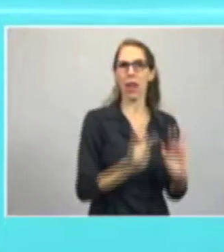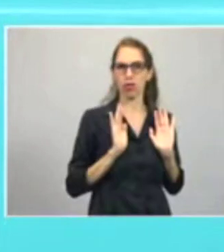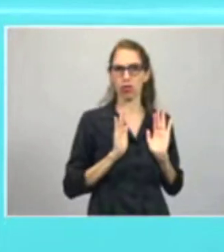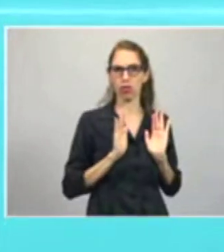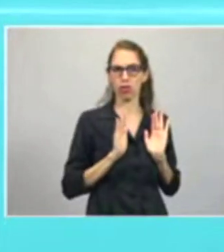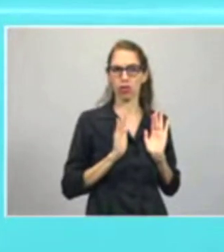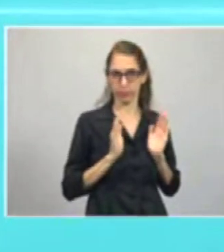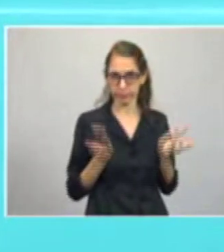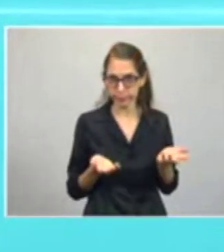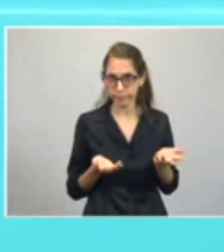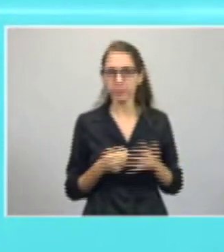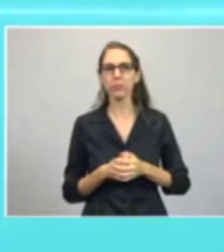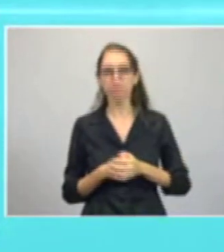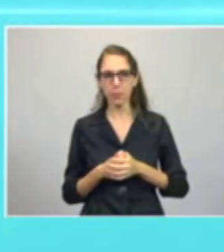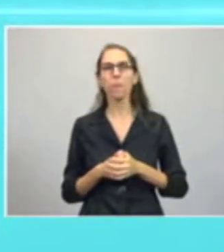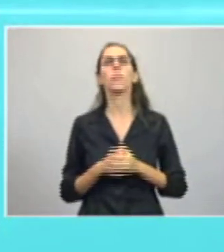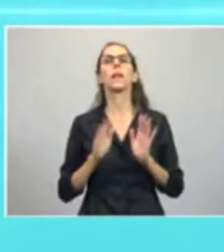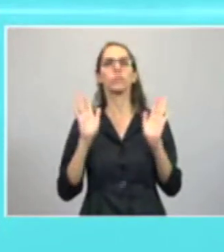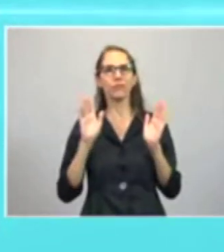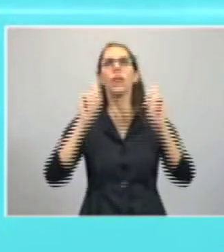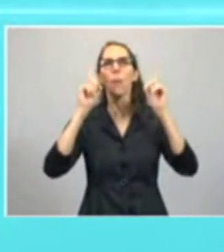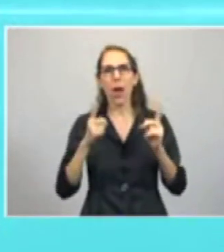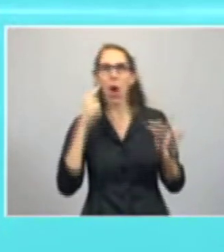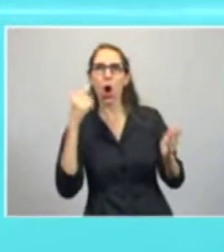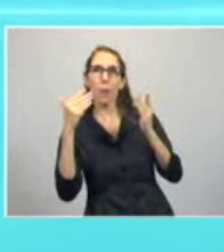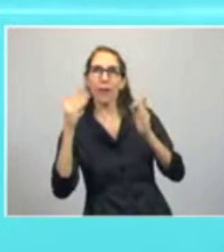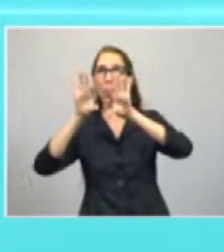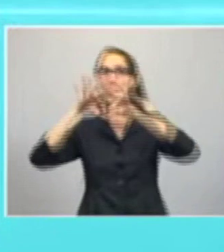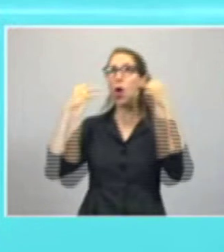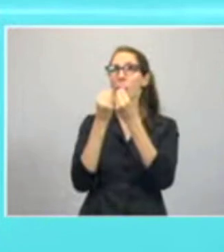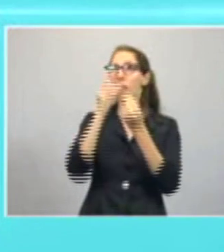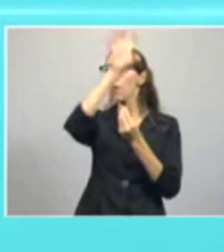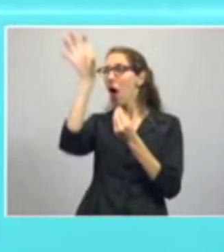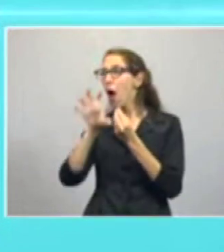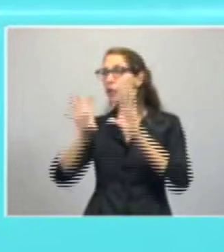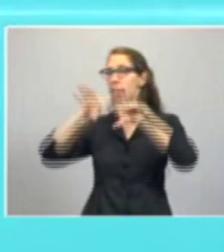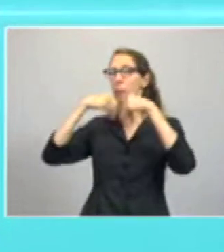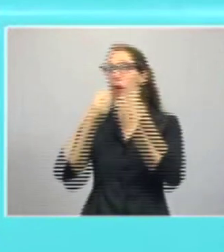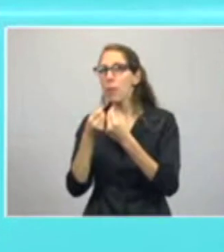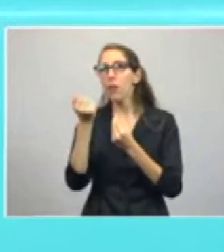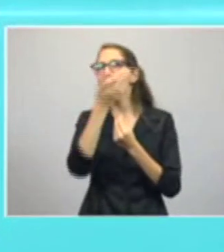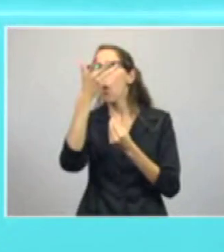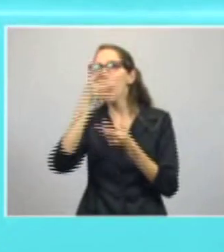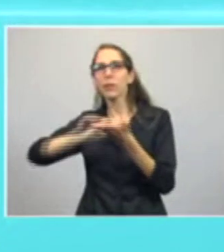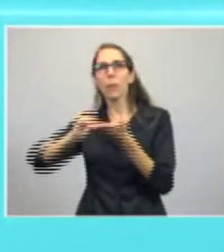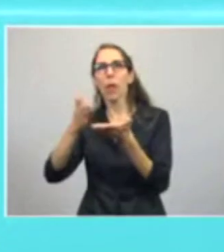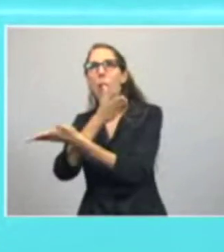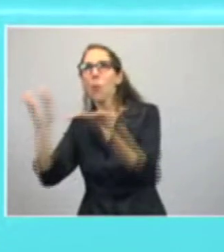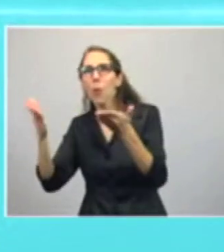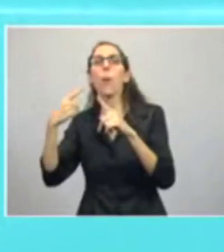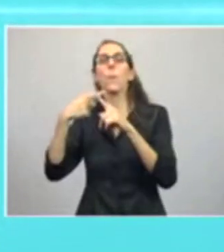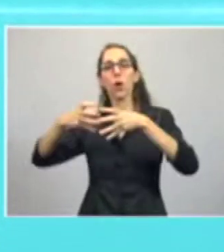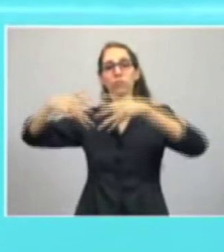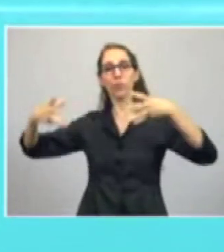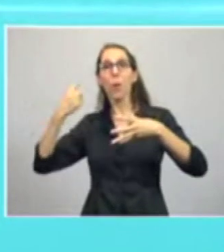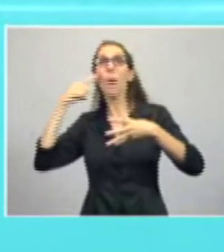y cerca de la mitad del promedio de la cantidad de empleados públicos cada mil habitantes